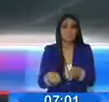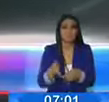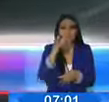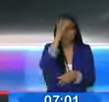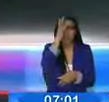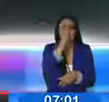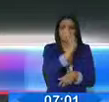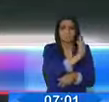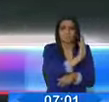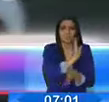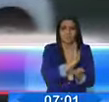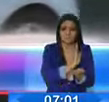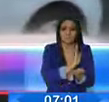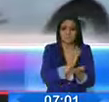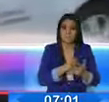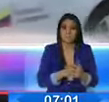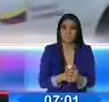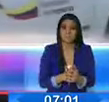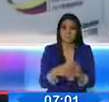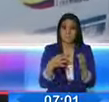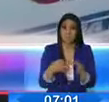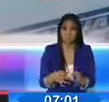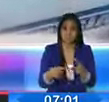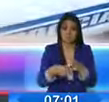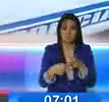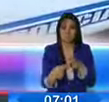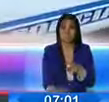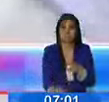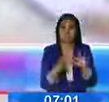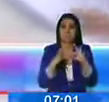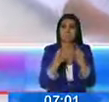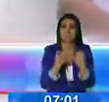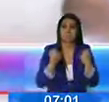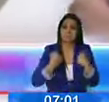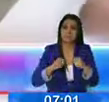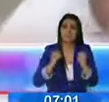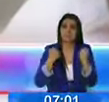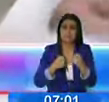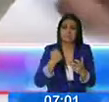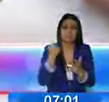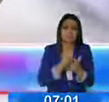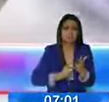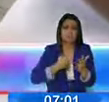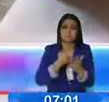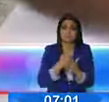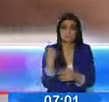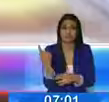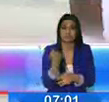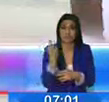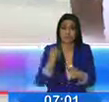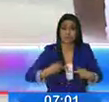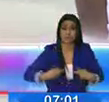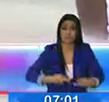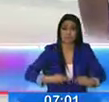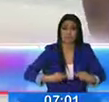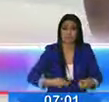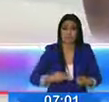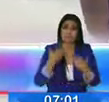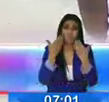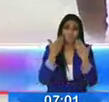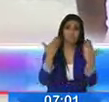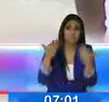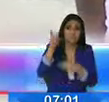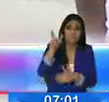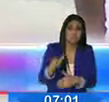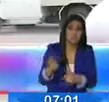marín desde el día del accidente la familia ha luchado sola no saben nada de los presuntos responsables de un golpe o de algún representante